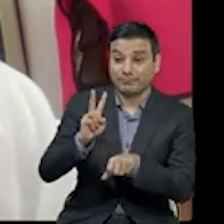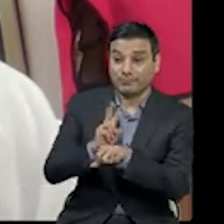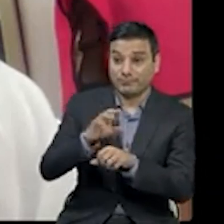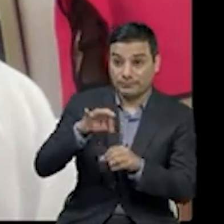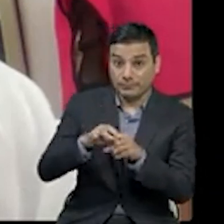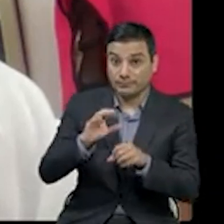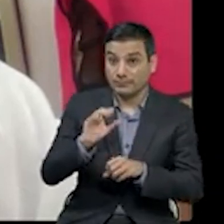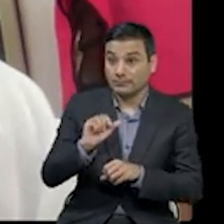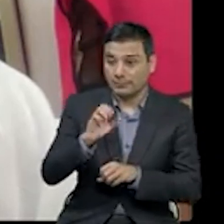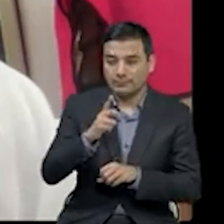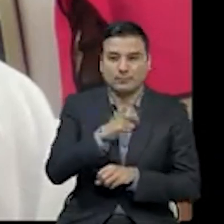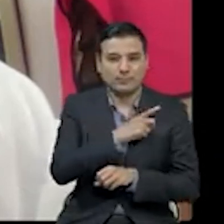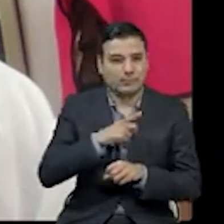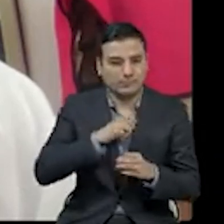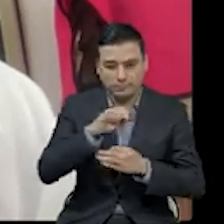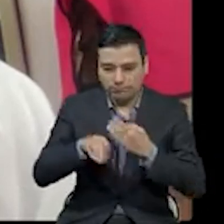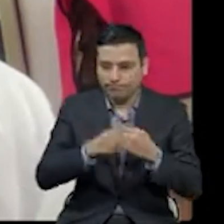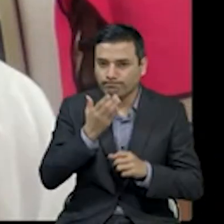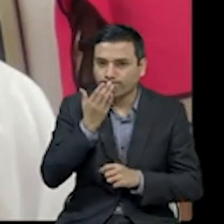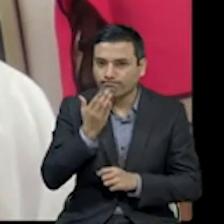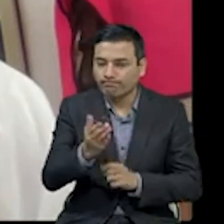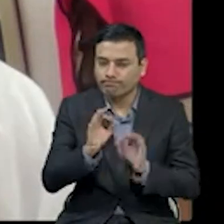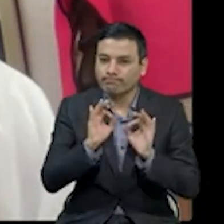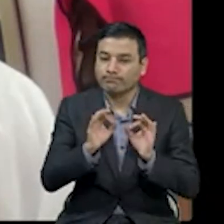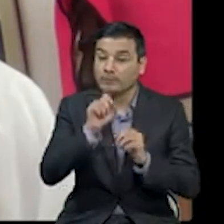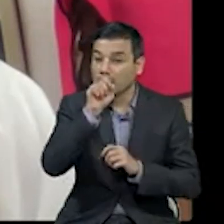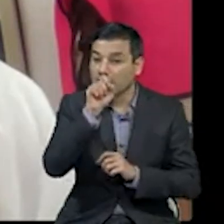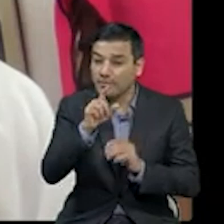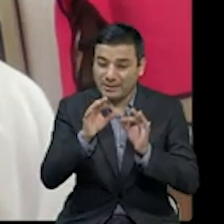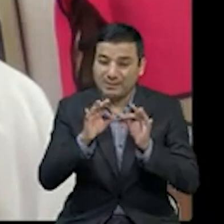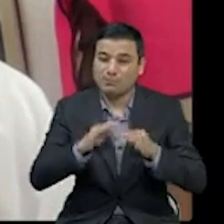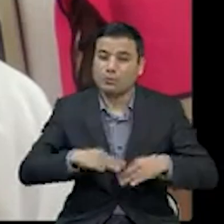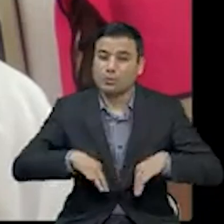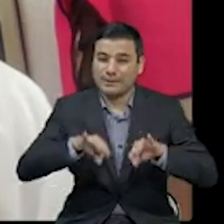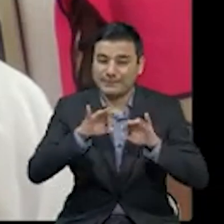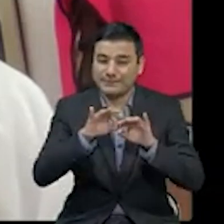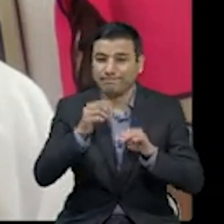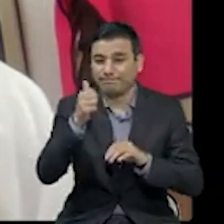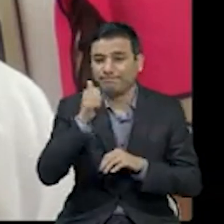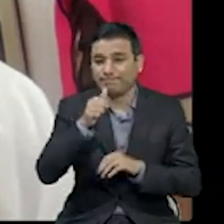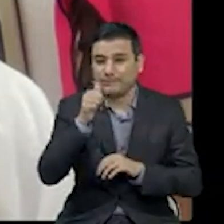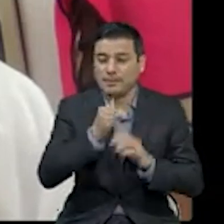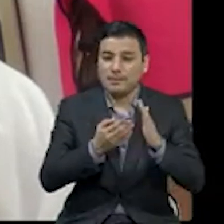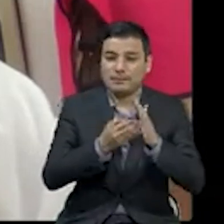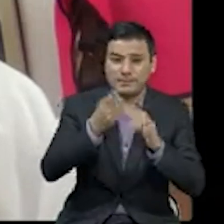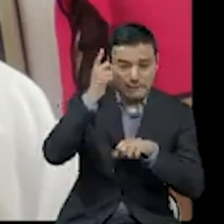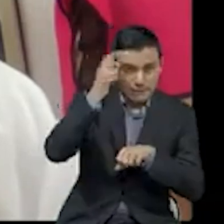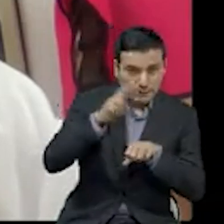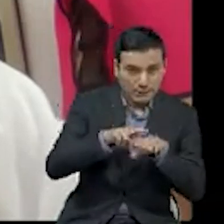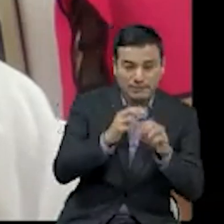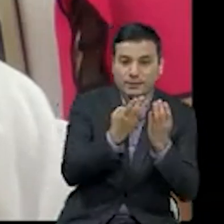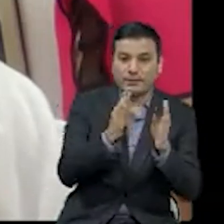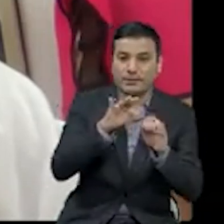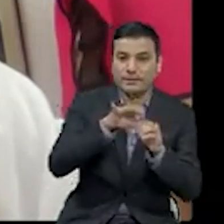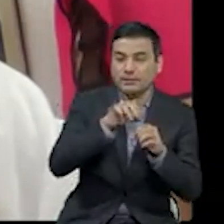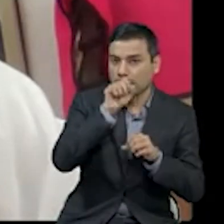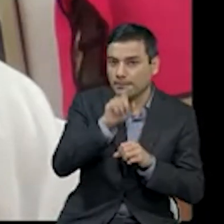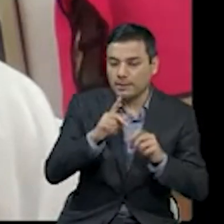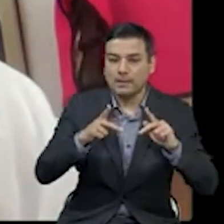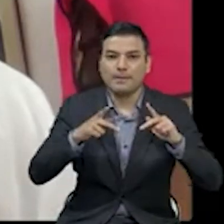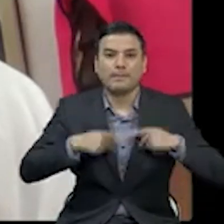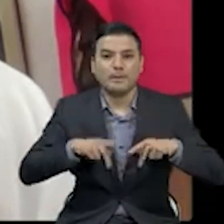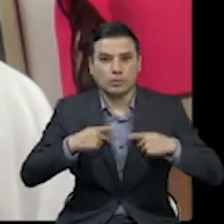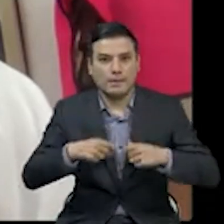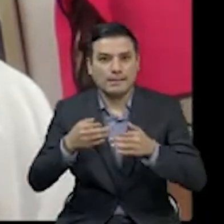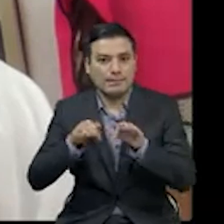para realizar su trabajo. Sí, también es muy importante el puente que se hacen con las mesas directivas de casilla y las personas que van a realizar